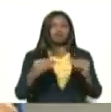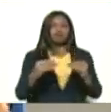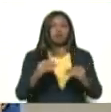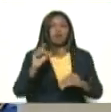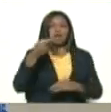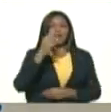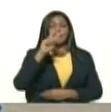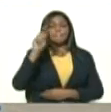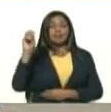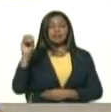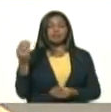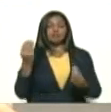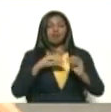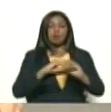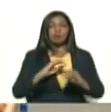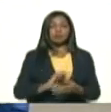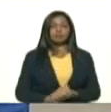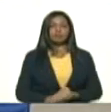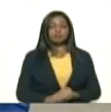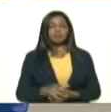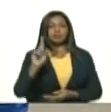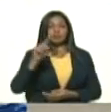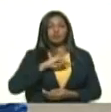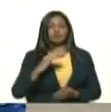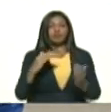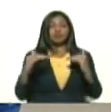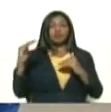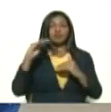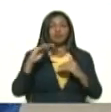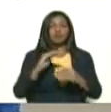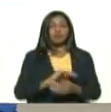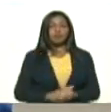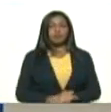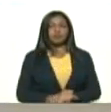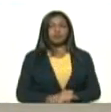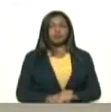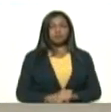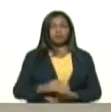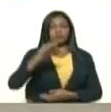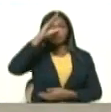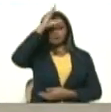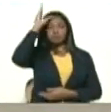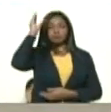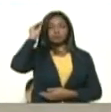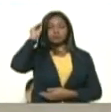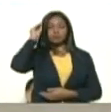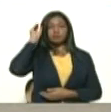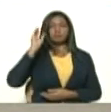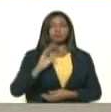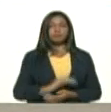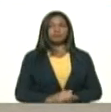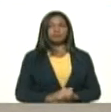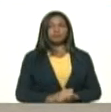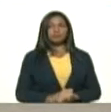G20. Inclusive nuestro mayor aliado, Donald Trump.